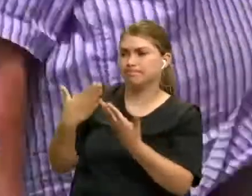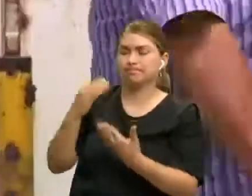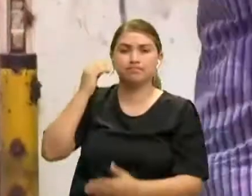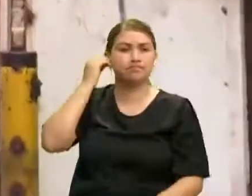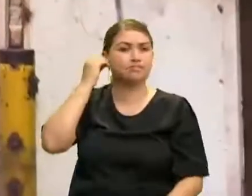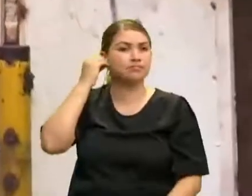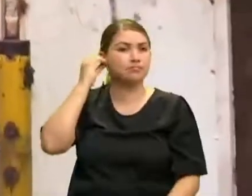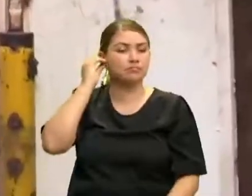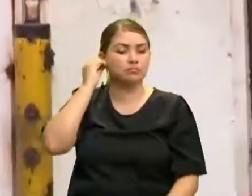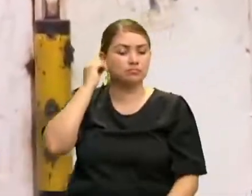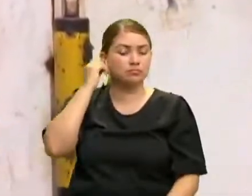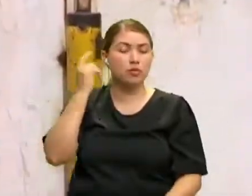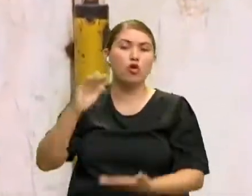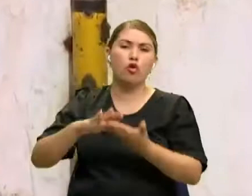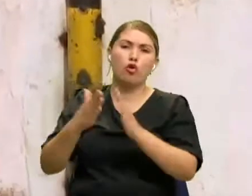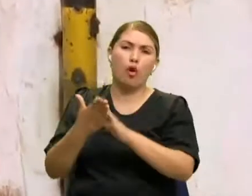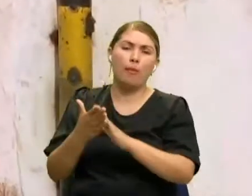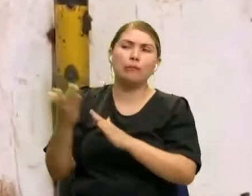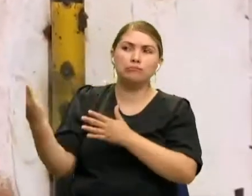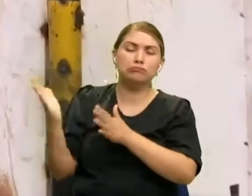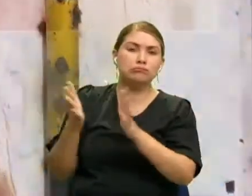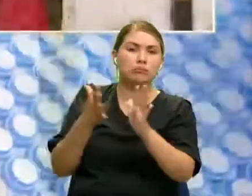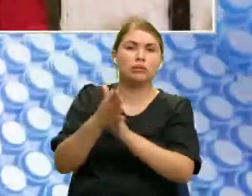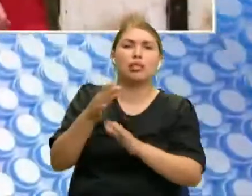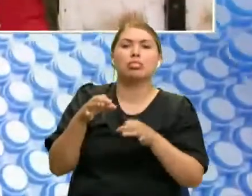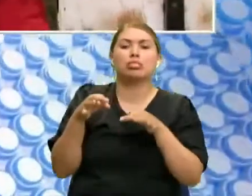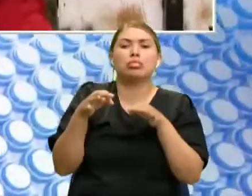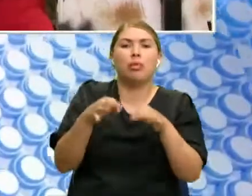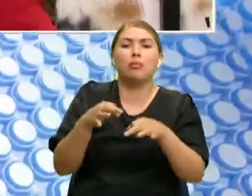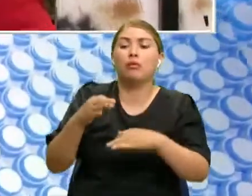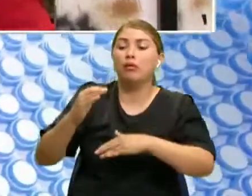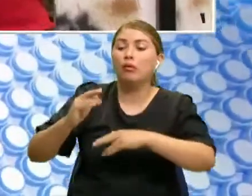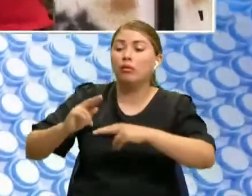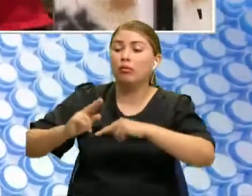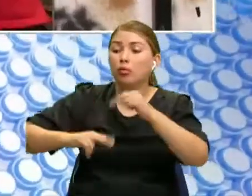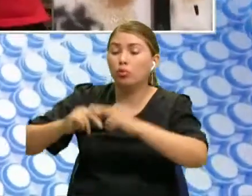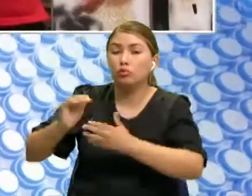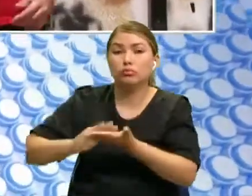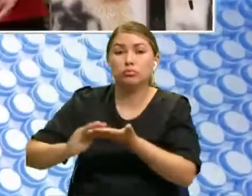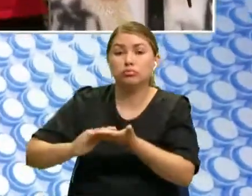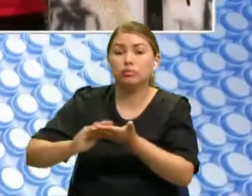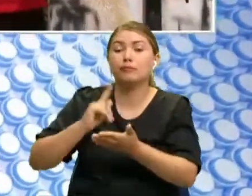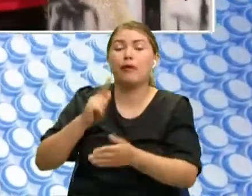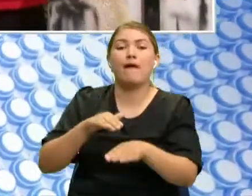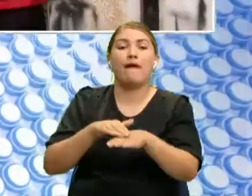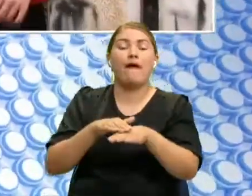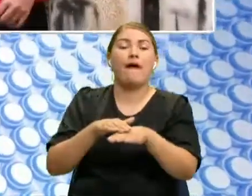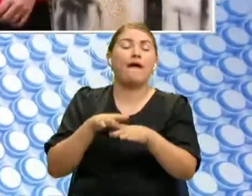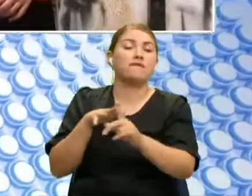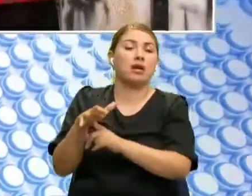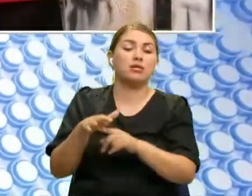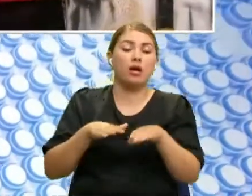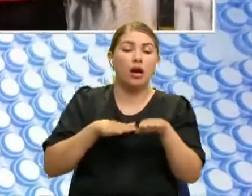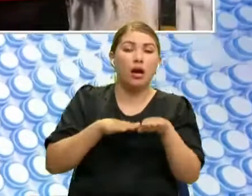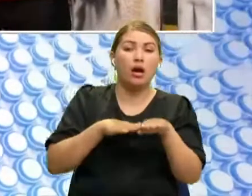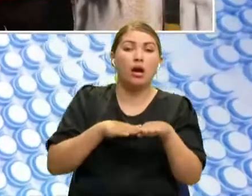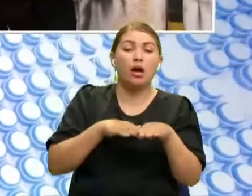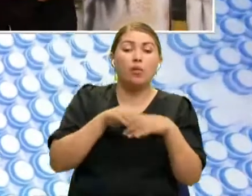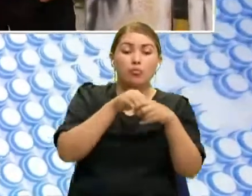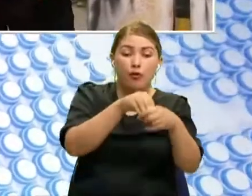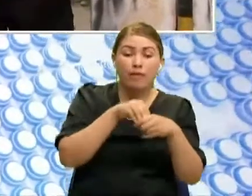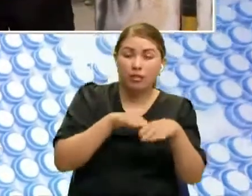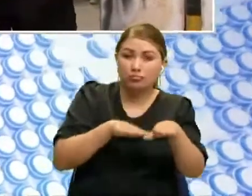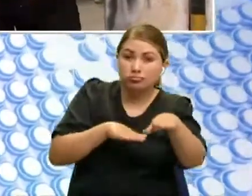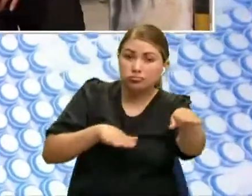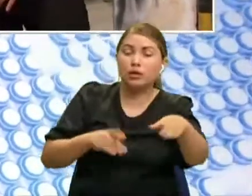llamado que hace la comunidad de Moras en las diferentes obras que afectan la movilidad y la economía en este sector, en el centro de la ciudad. Por supuesto,